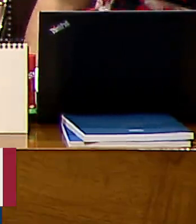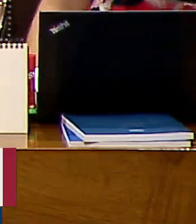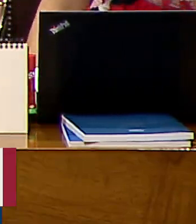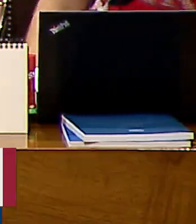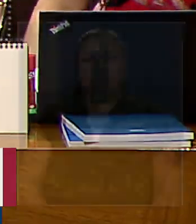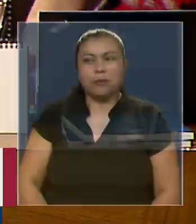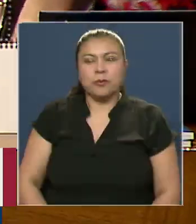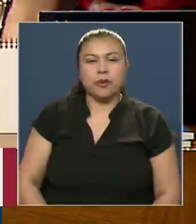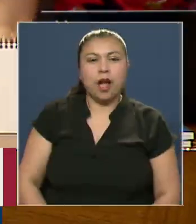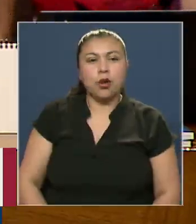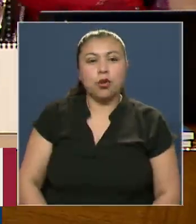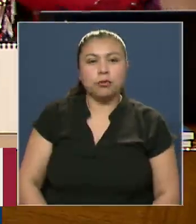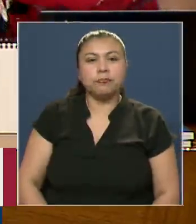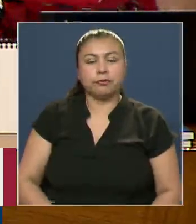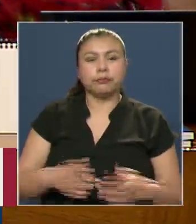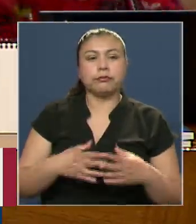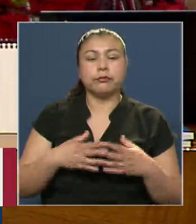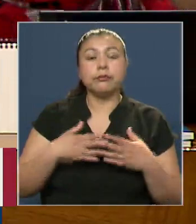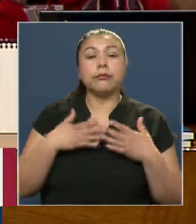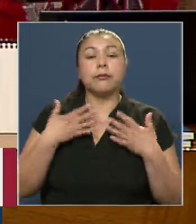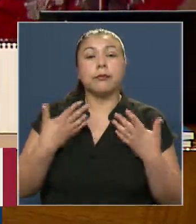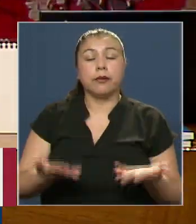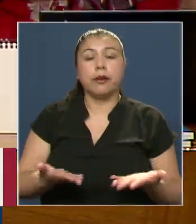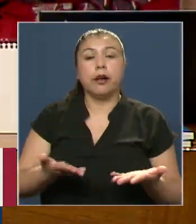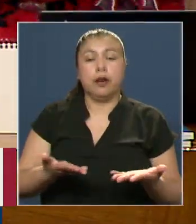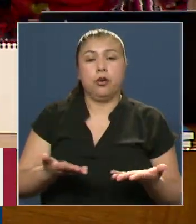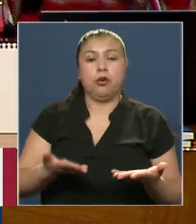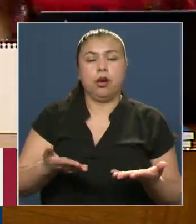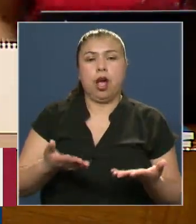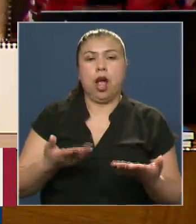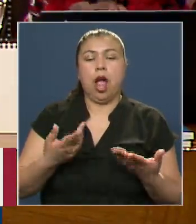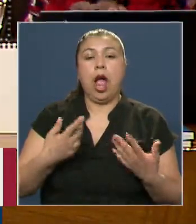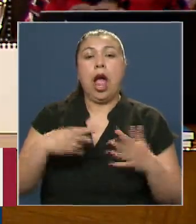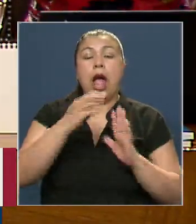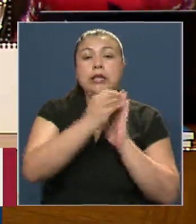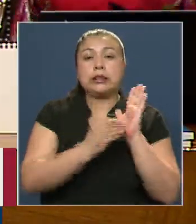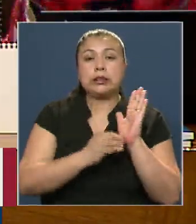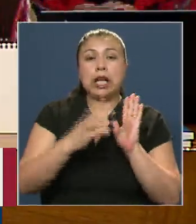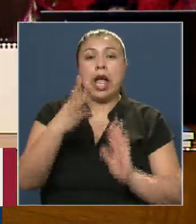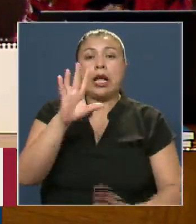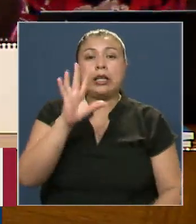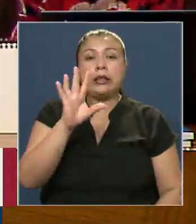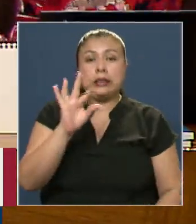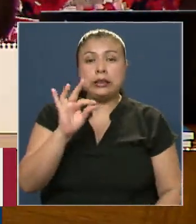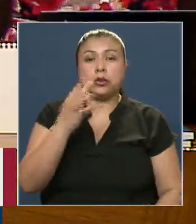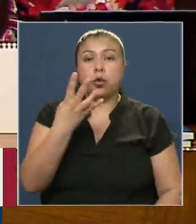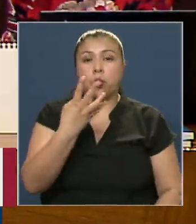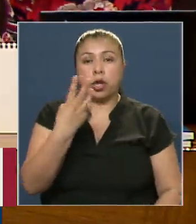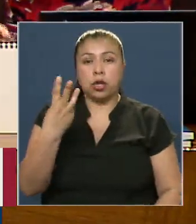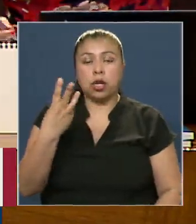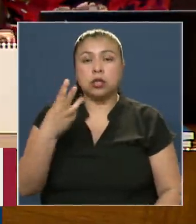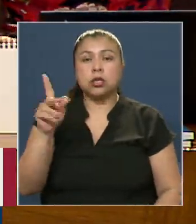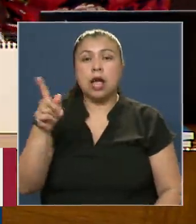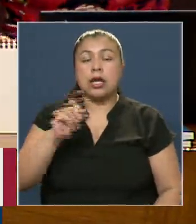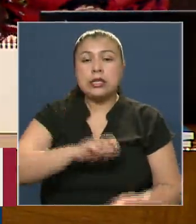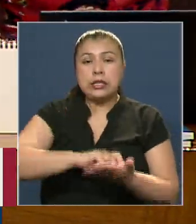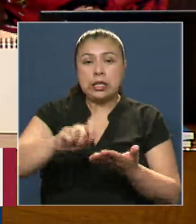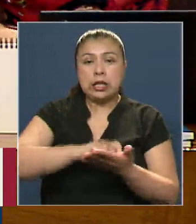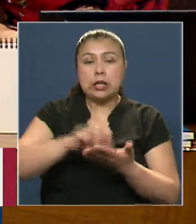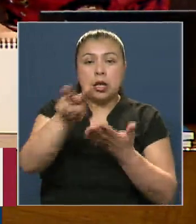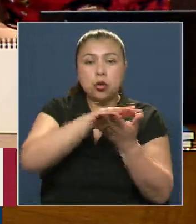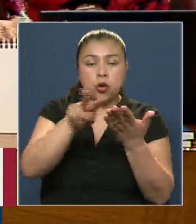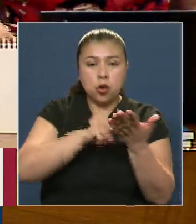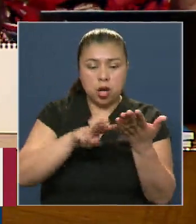Señores y señoras diputadas, en sexto lugar corresponde tratar la resolución número 543. Señor prosecretario, por favor, de lectura